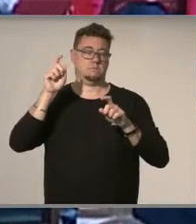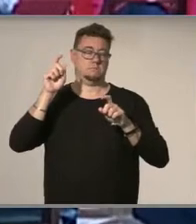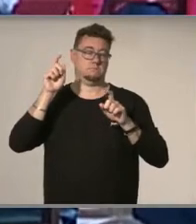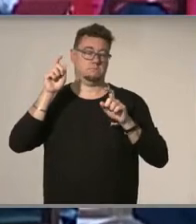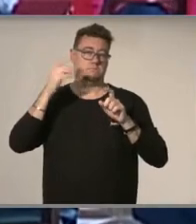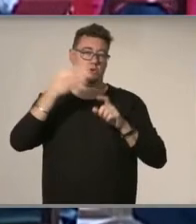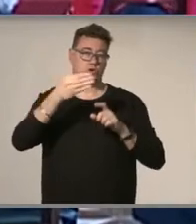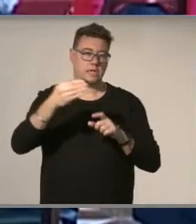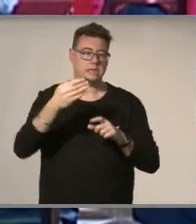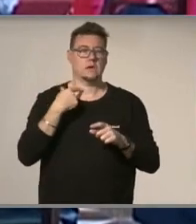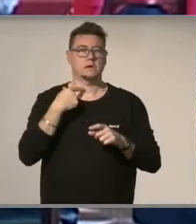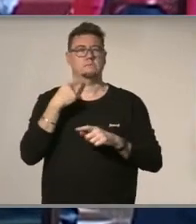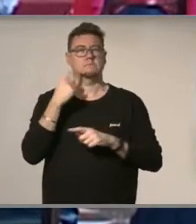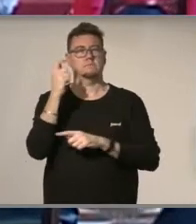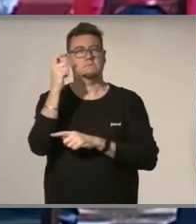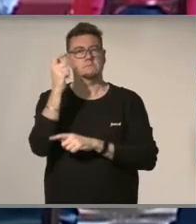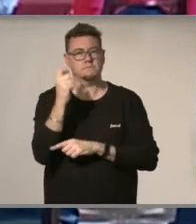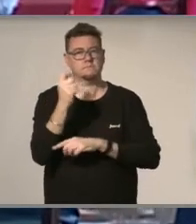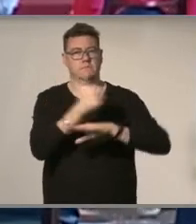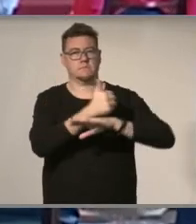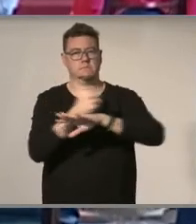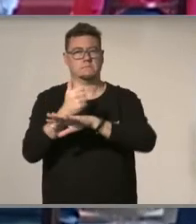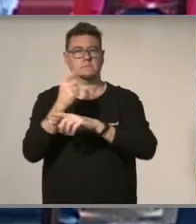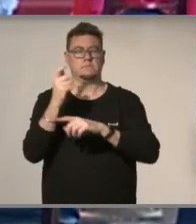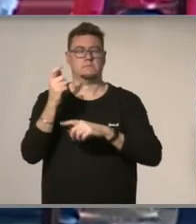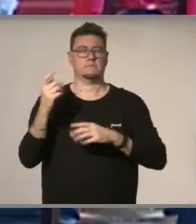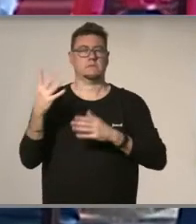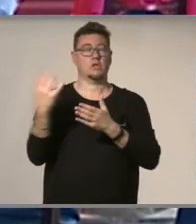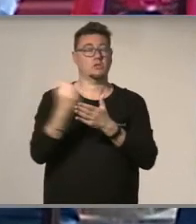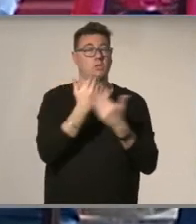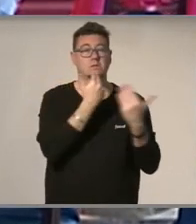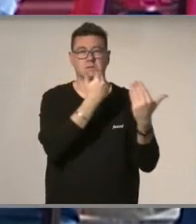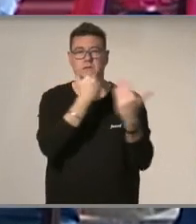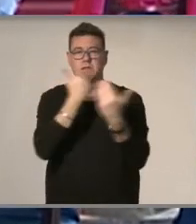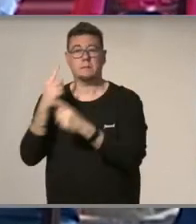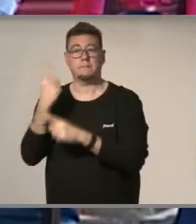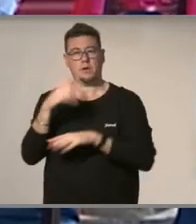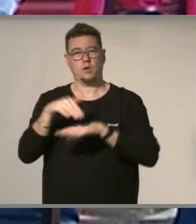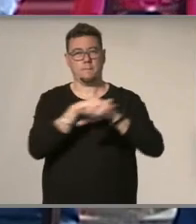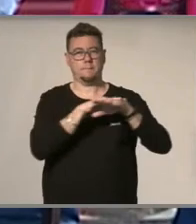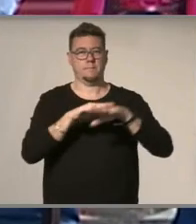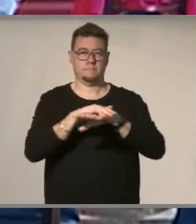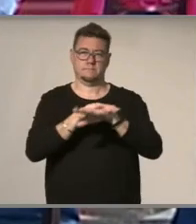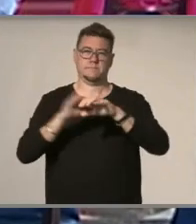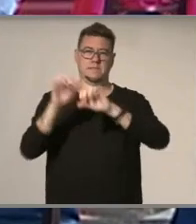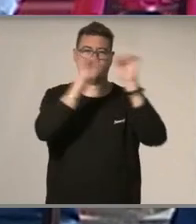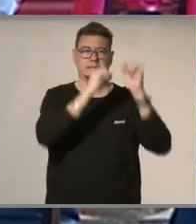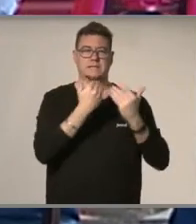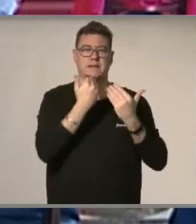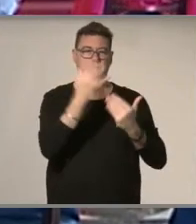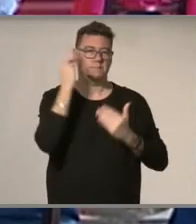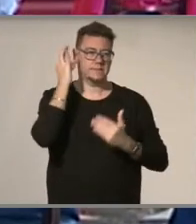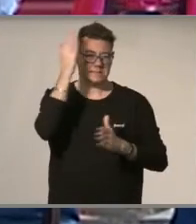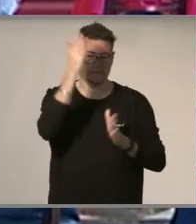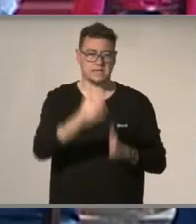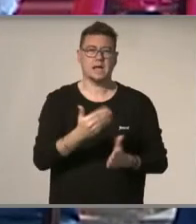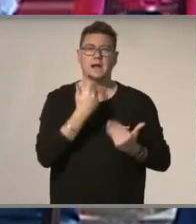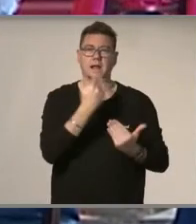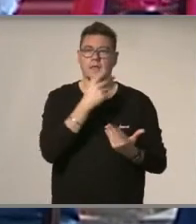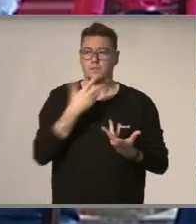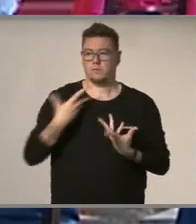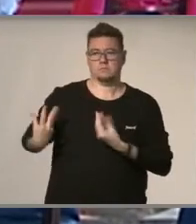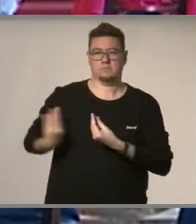patronos, autoridades, amigas y amigos. Muchas gracias, en primer lugar, ministra, por acompañarnos en este día tan